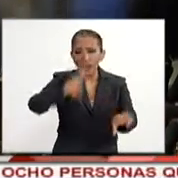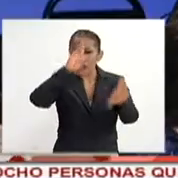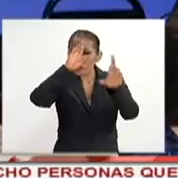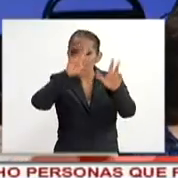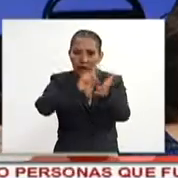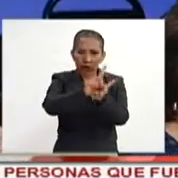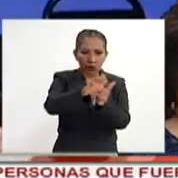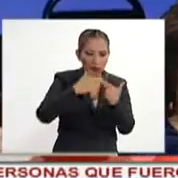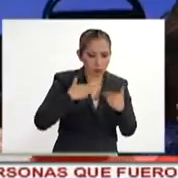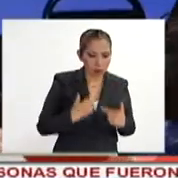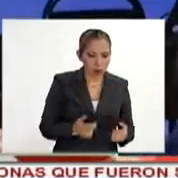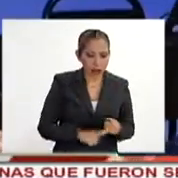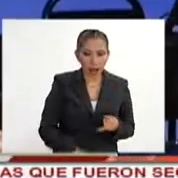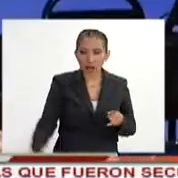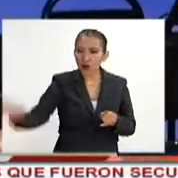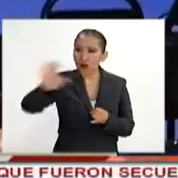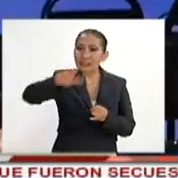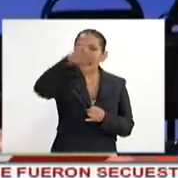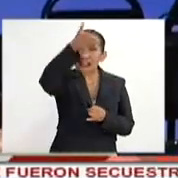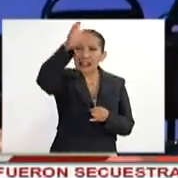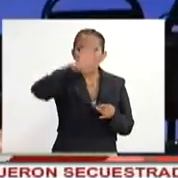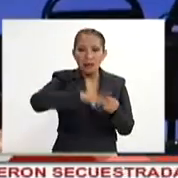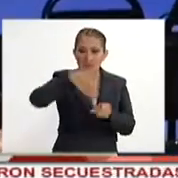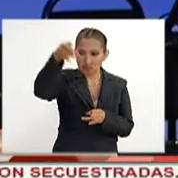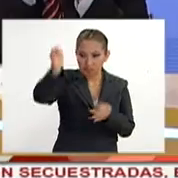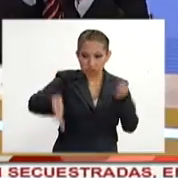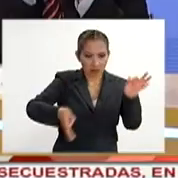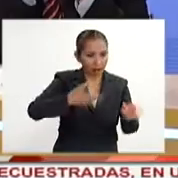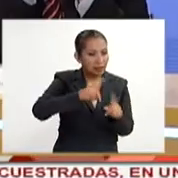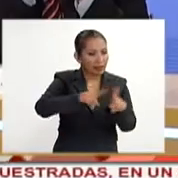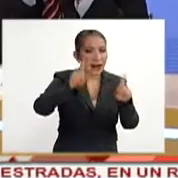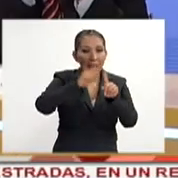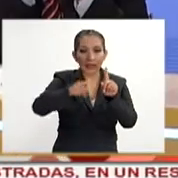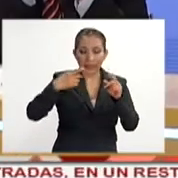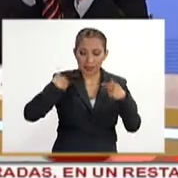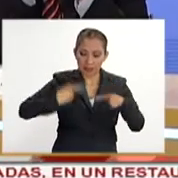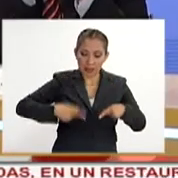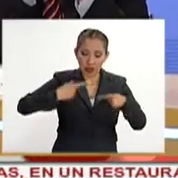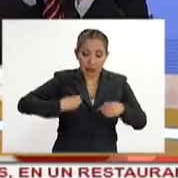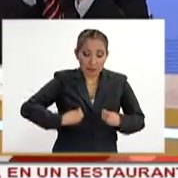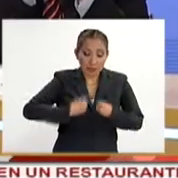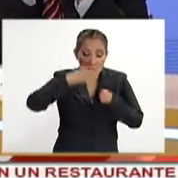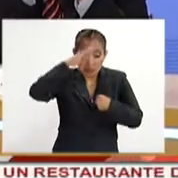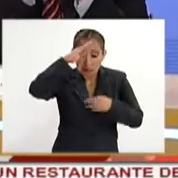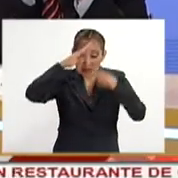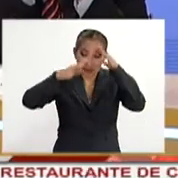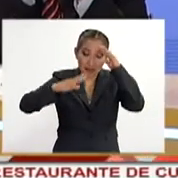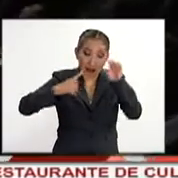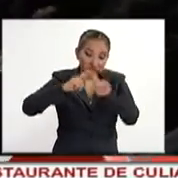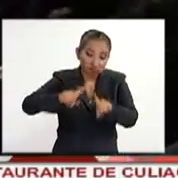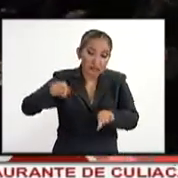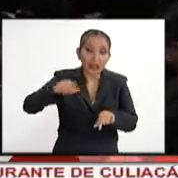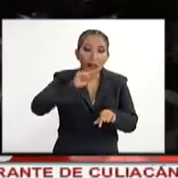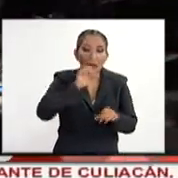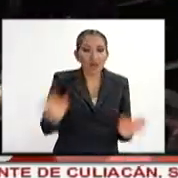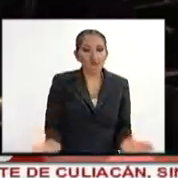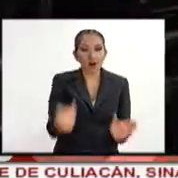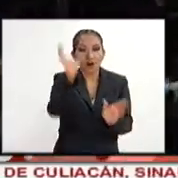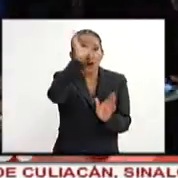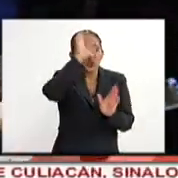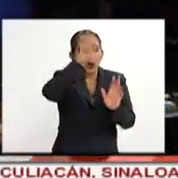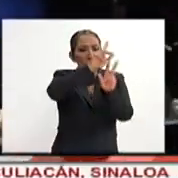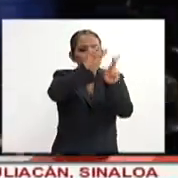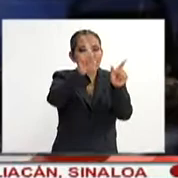respeto a los derechos humanos, al medio ambiente y la aceptación de formas diversas de ser, vivir y pensar, además de fomentar una cultura